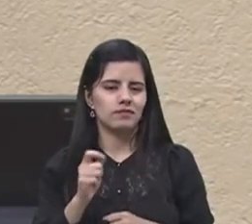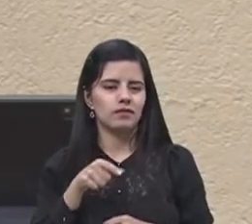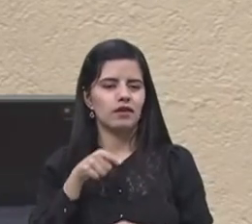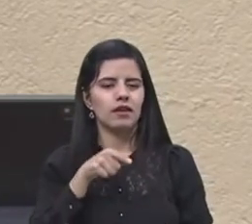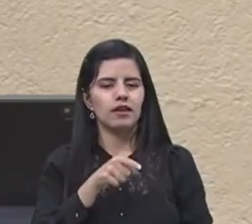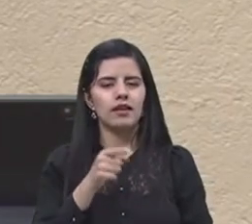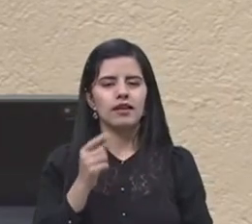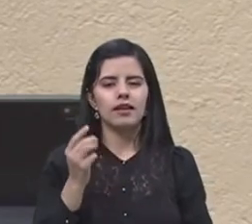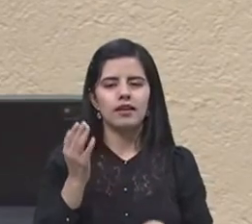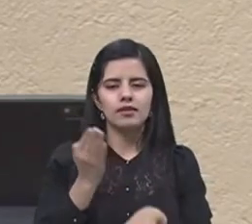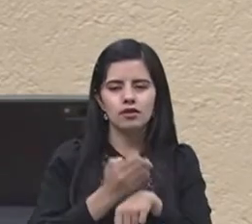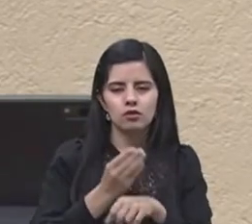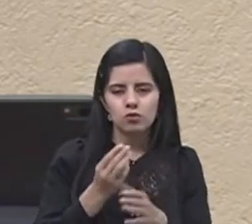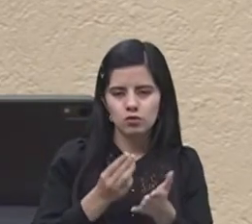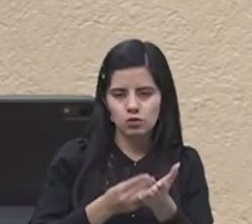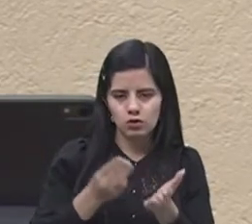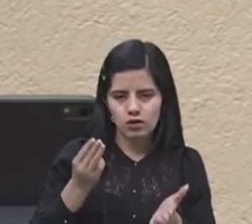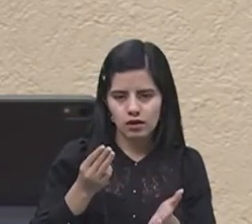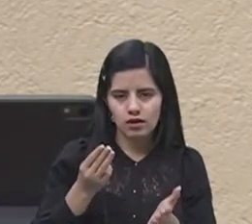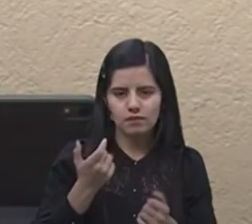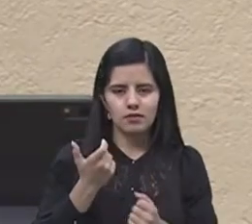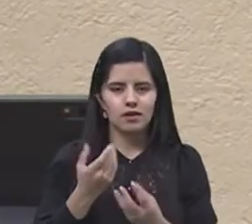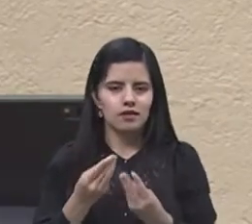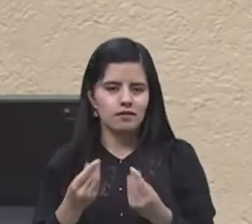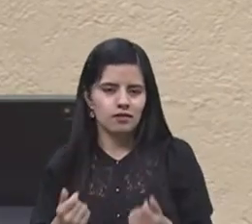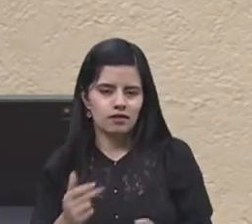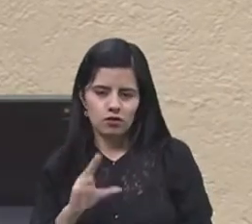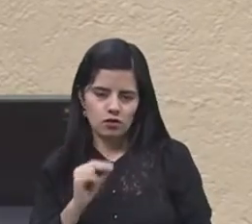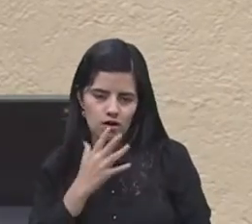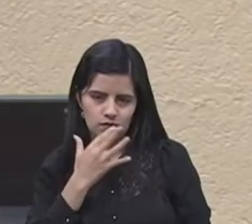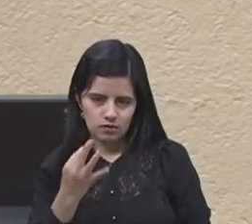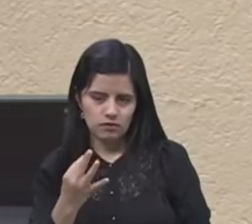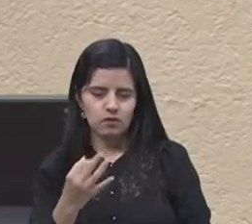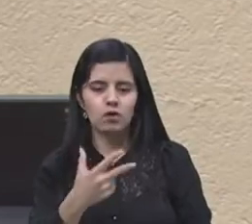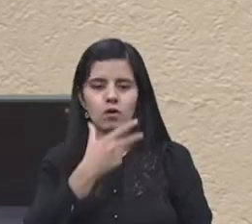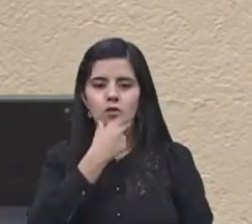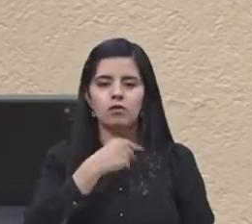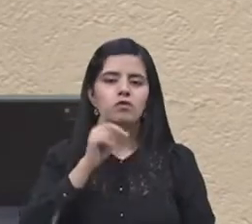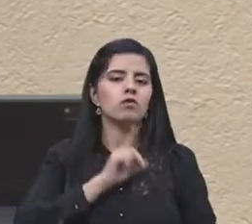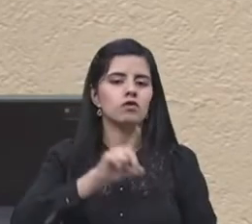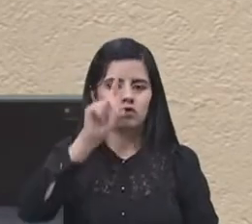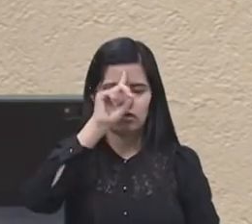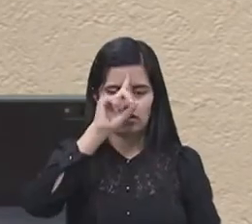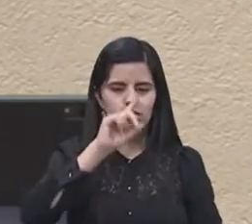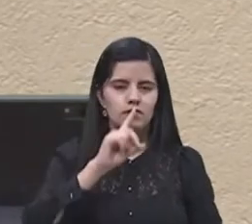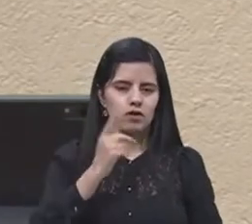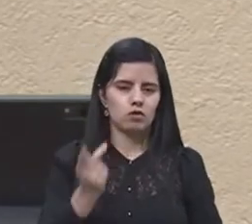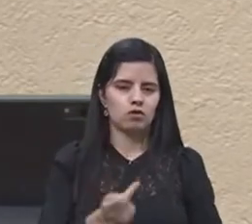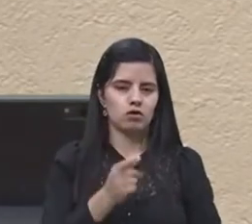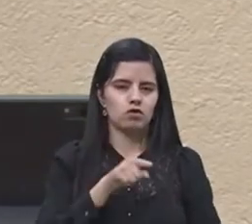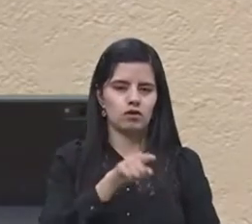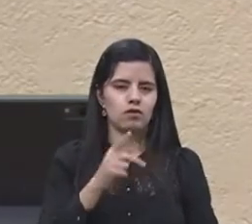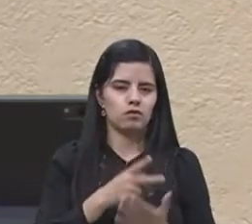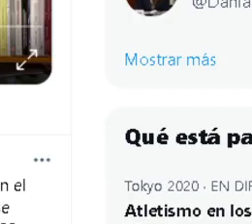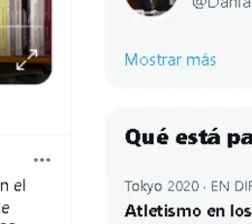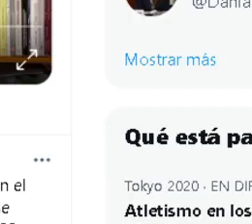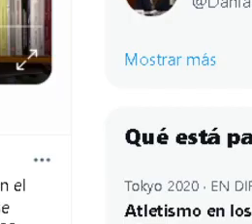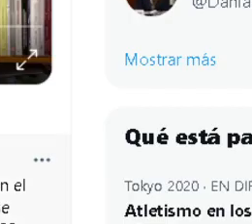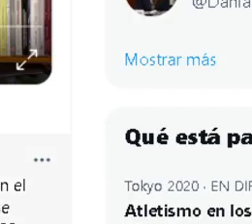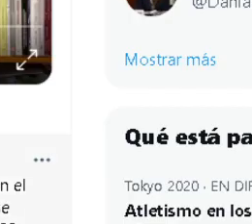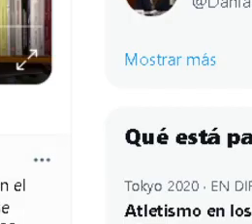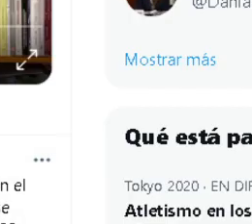que es la primera instancia. Sin embargo, Lorenzo Córdoba dice que no, ya todo está bien. De hecho, la democracia es un logro en